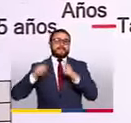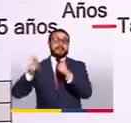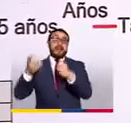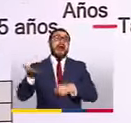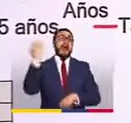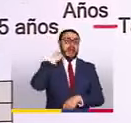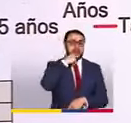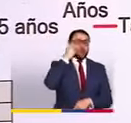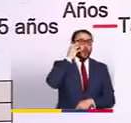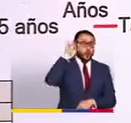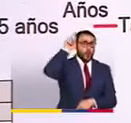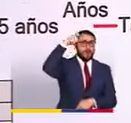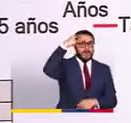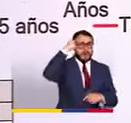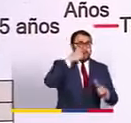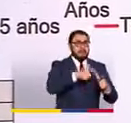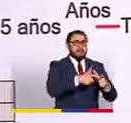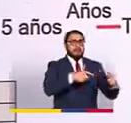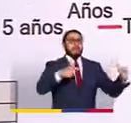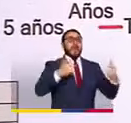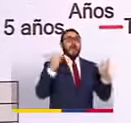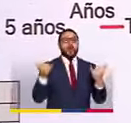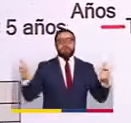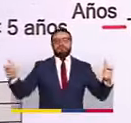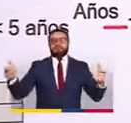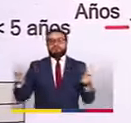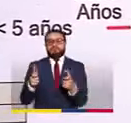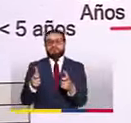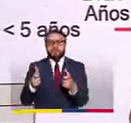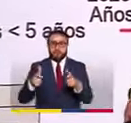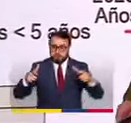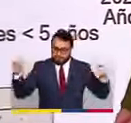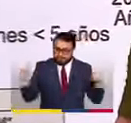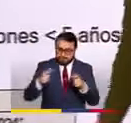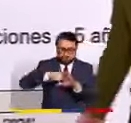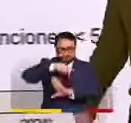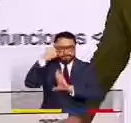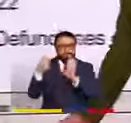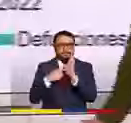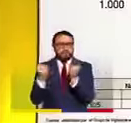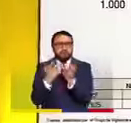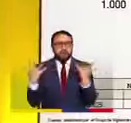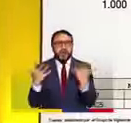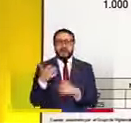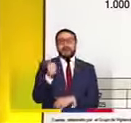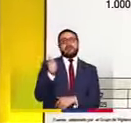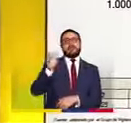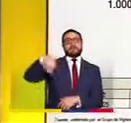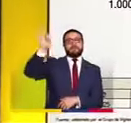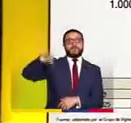Duque y la reducción de las tasas del 10%. Ahora veamos cómo vamos en este año.